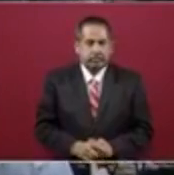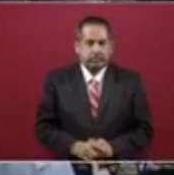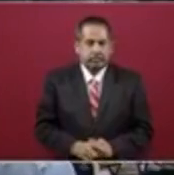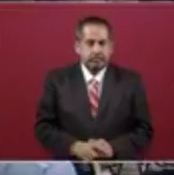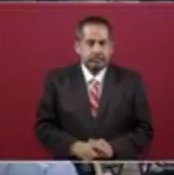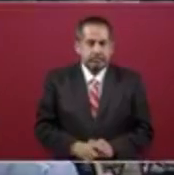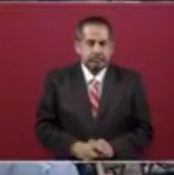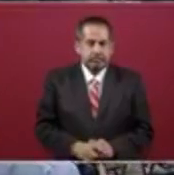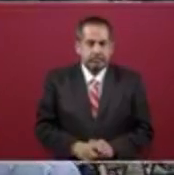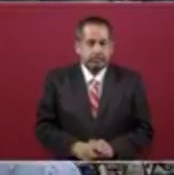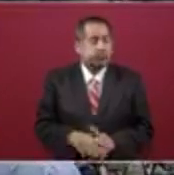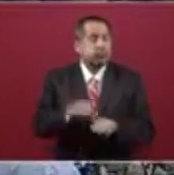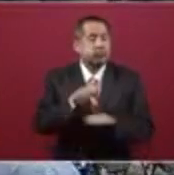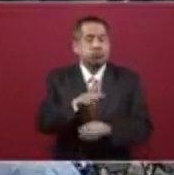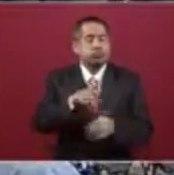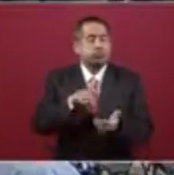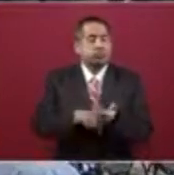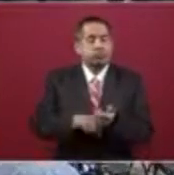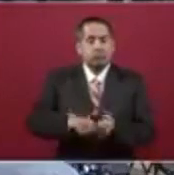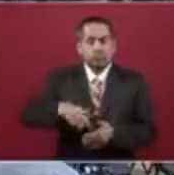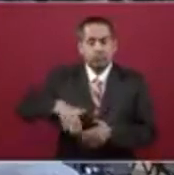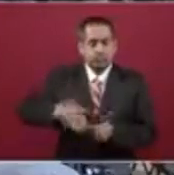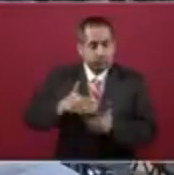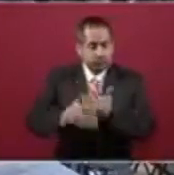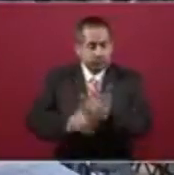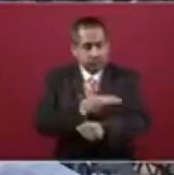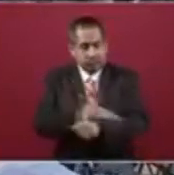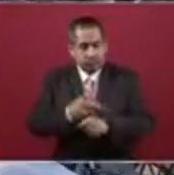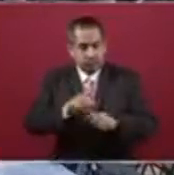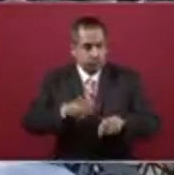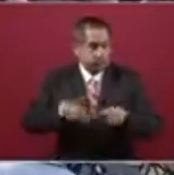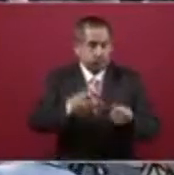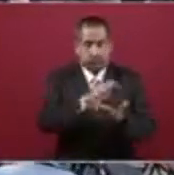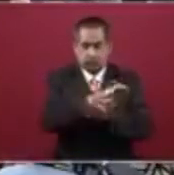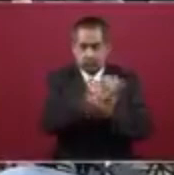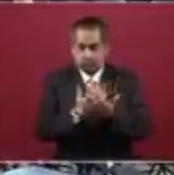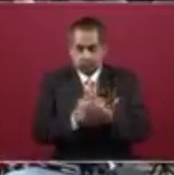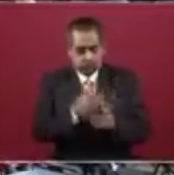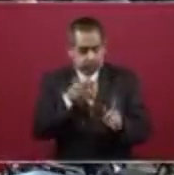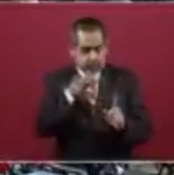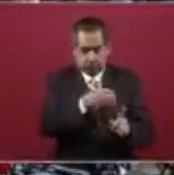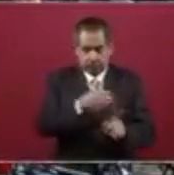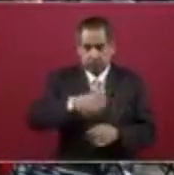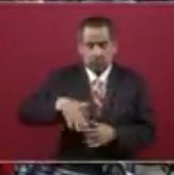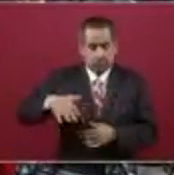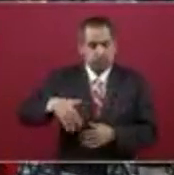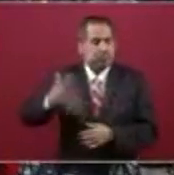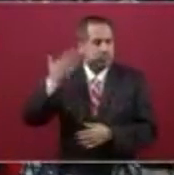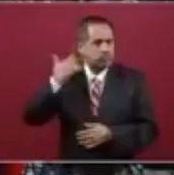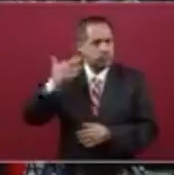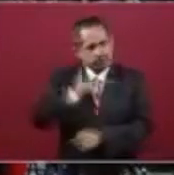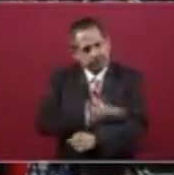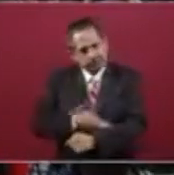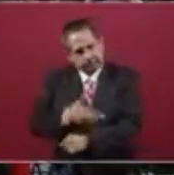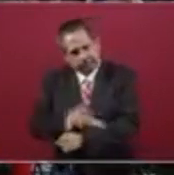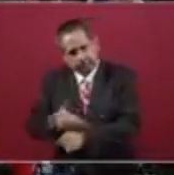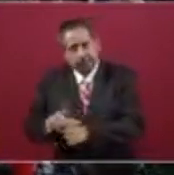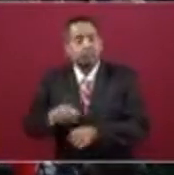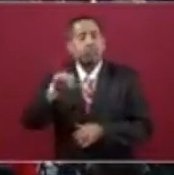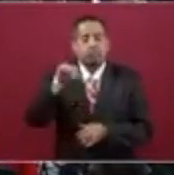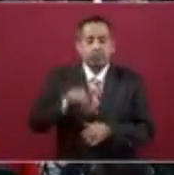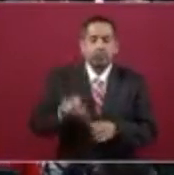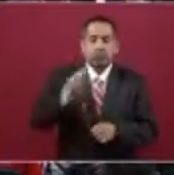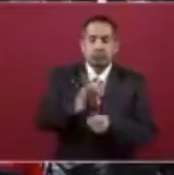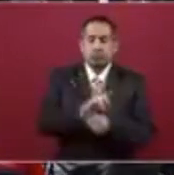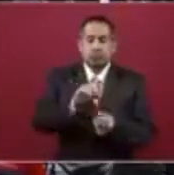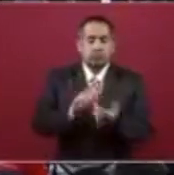Sí, en relación con el proceso de contratación que hemos llevado a cabo al día de hoy en